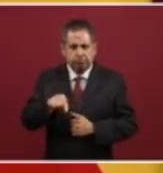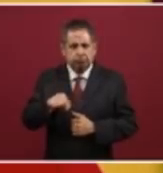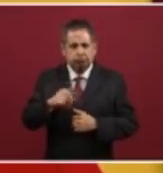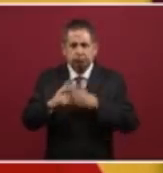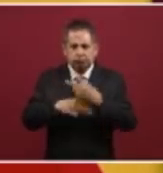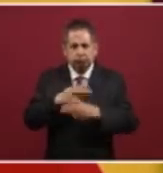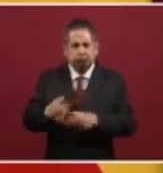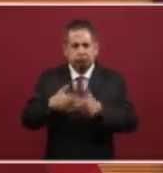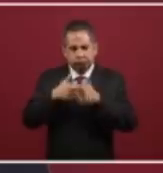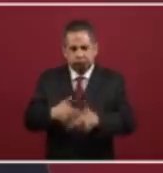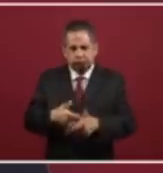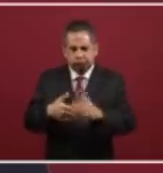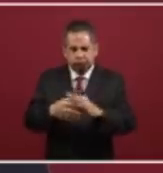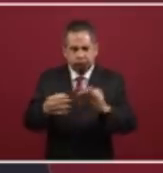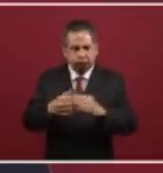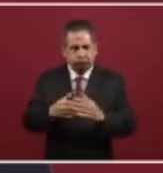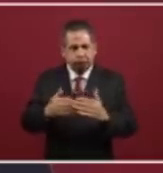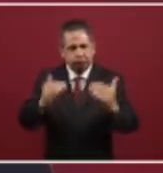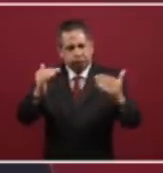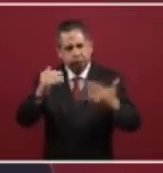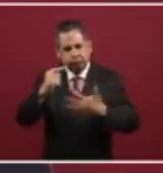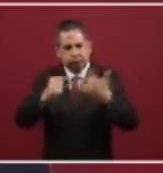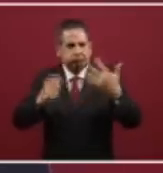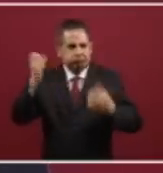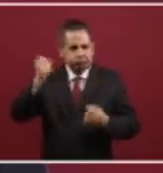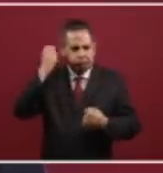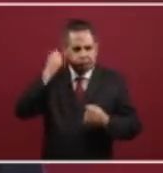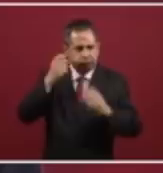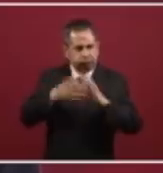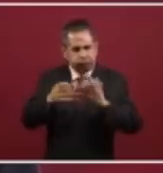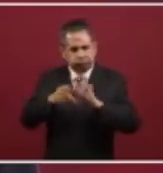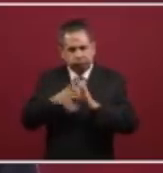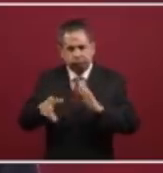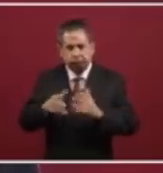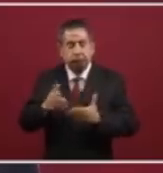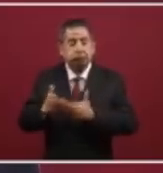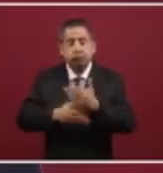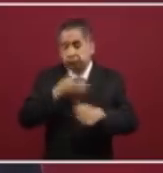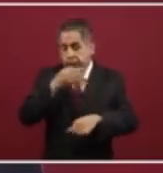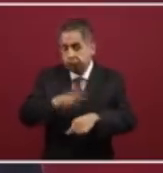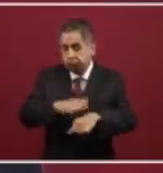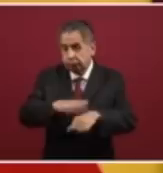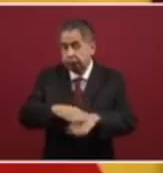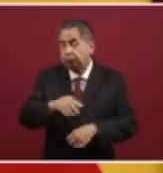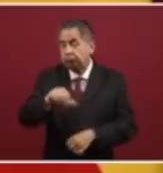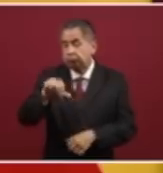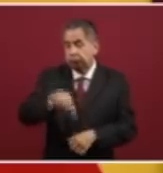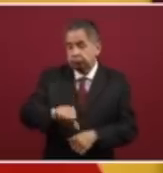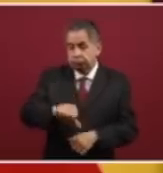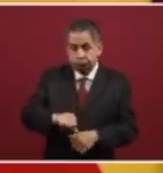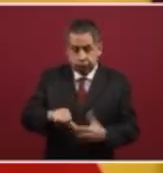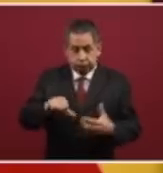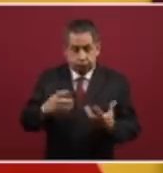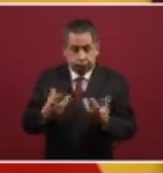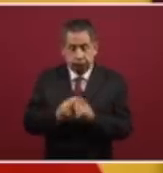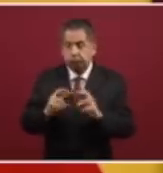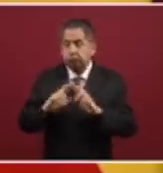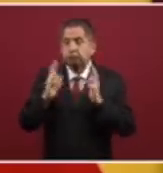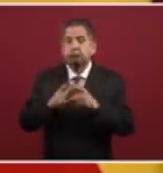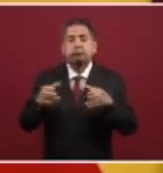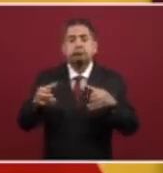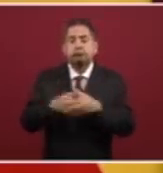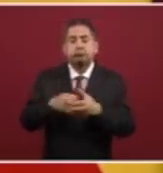demos continuidad a la conferencia les adelanto que hoy tengo una reunión